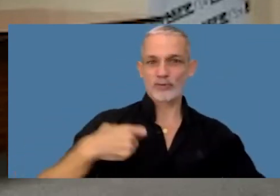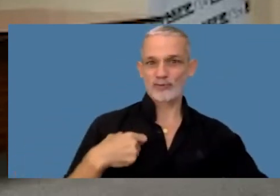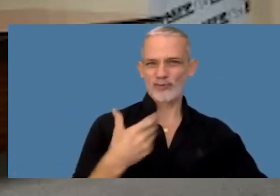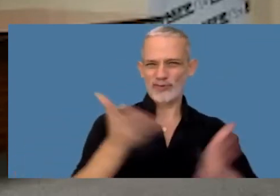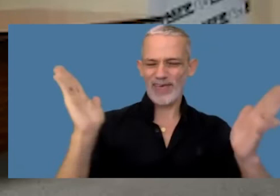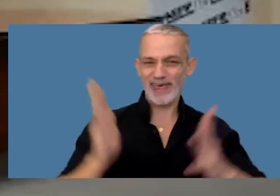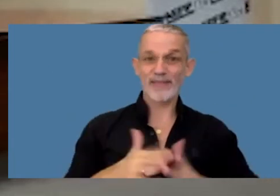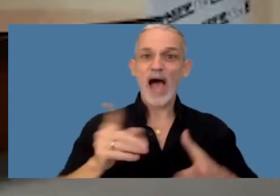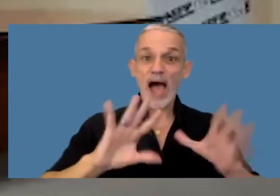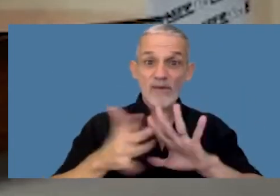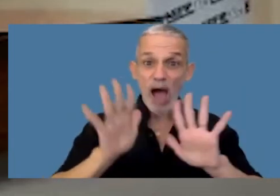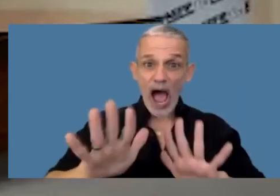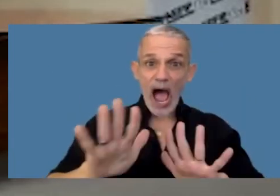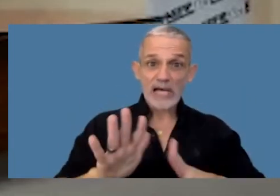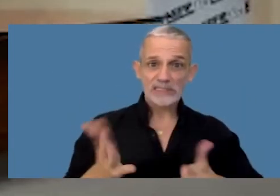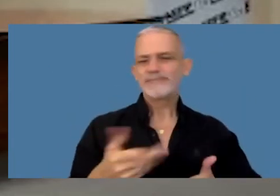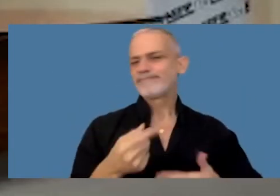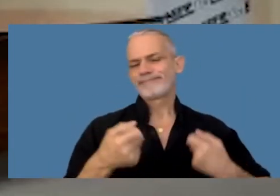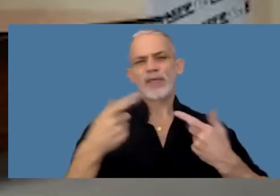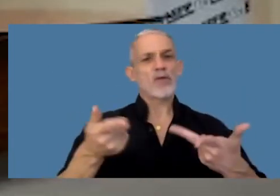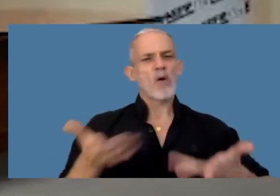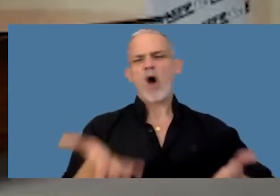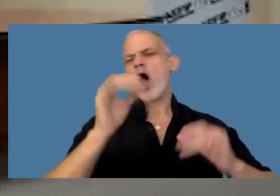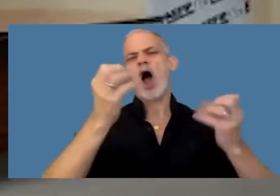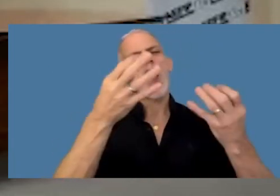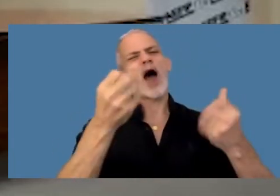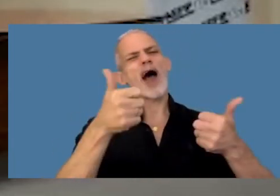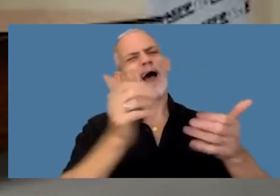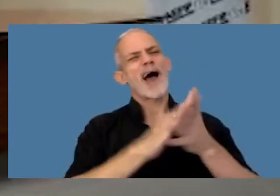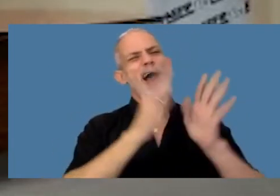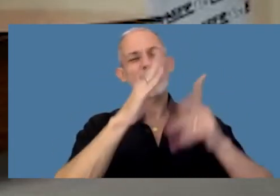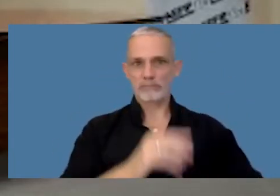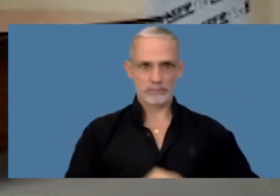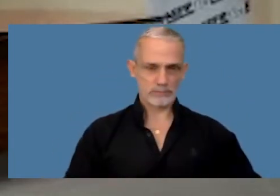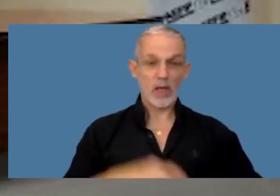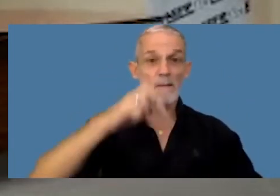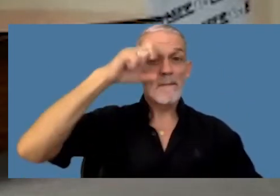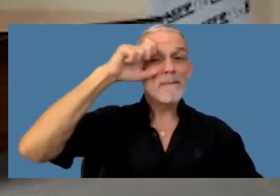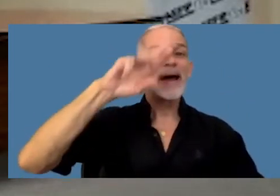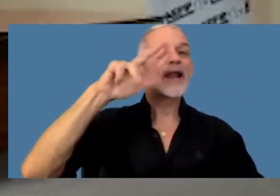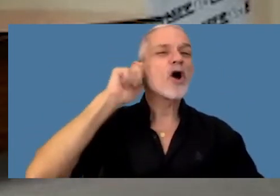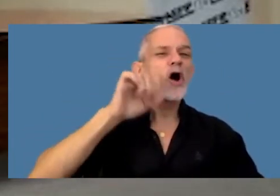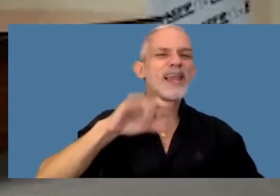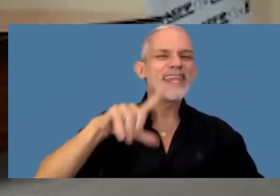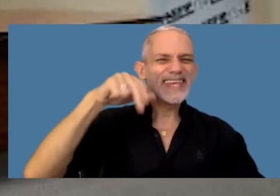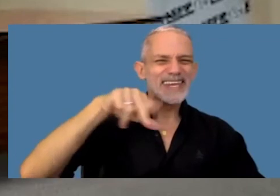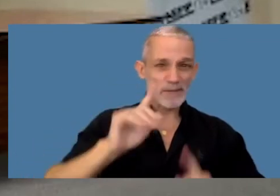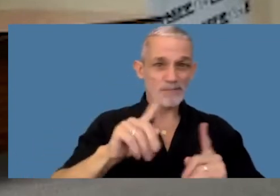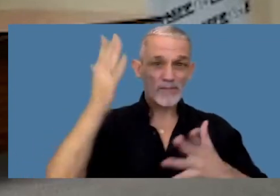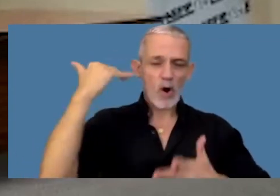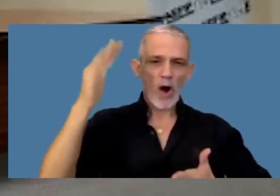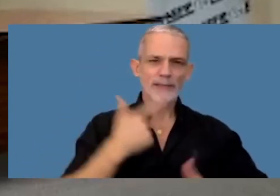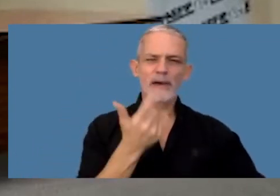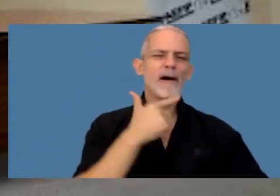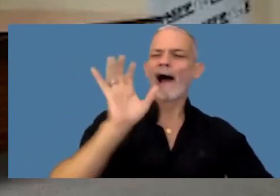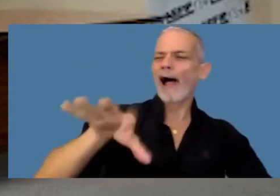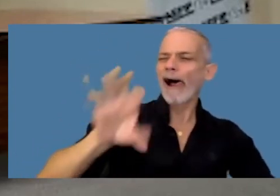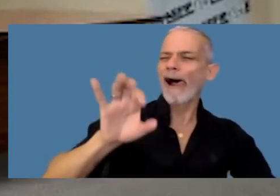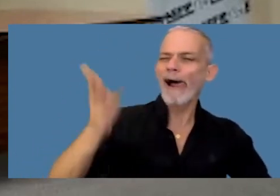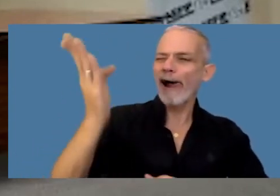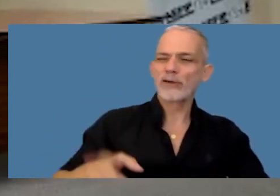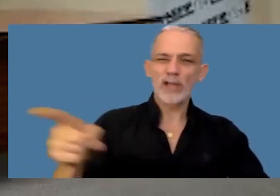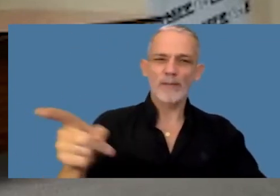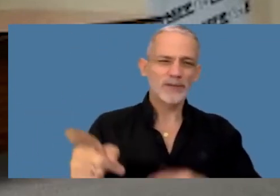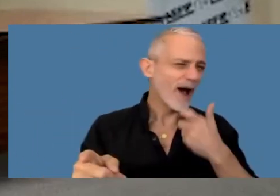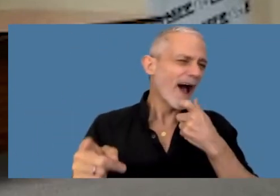de cosas no se pueden admitir. Pero así, Pergolini lo mismo, o sea, personas que se mofan de otros y que